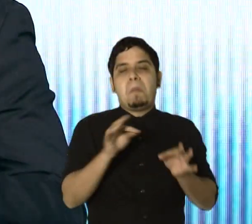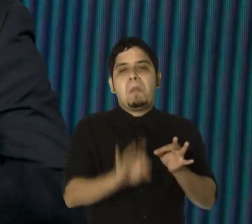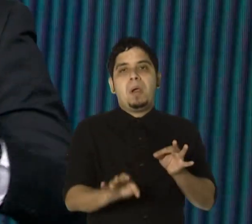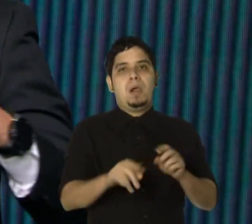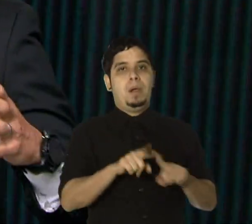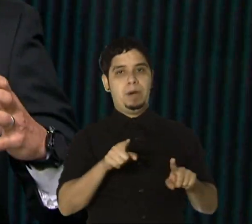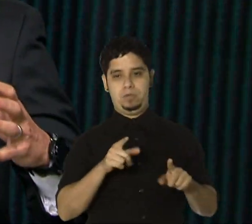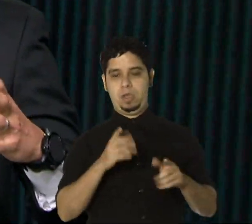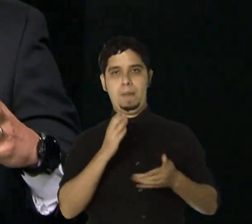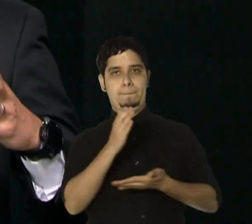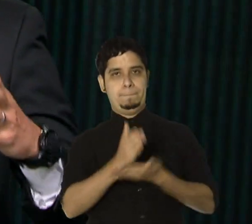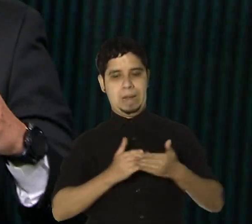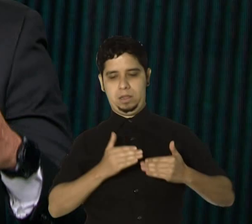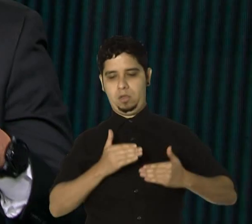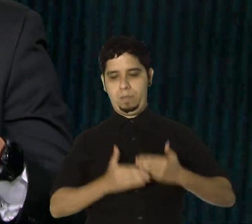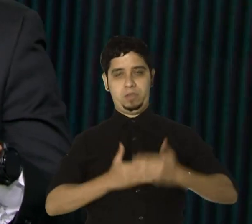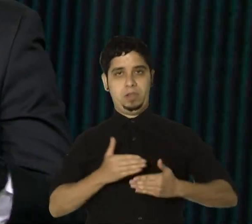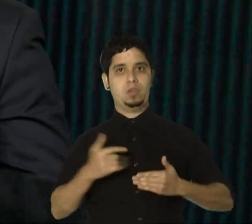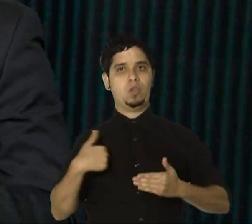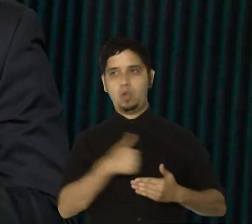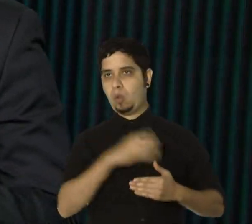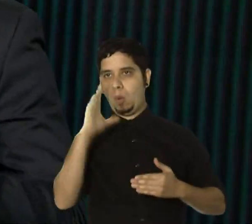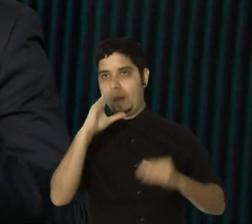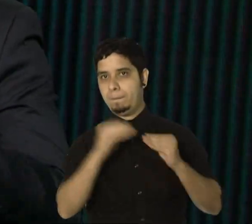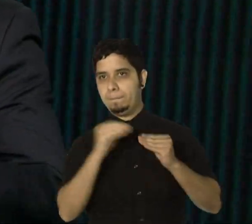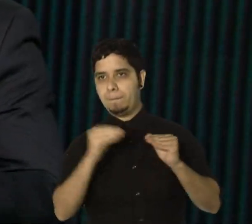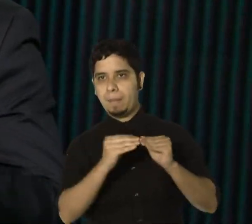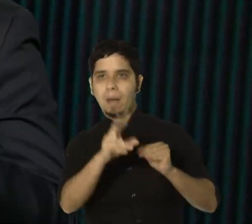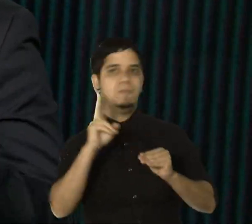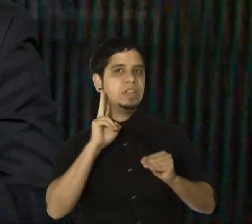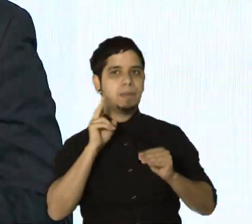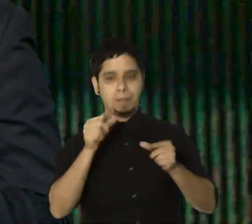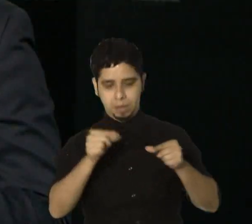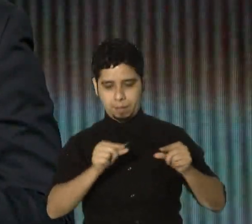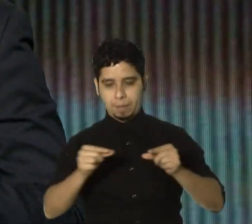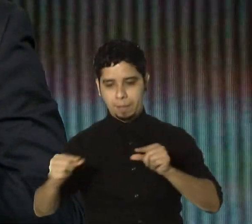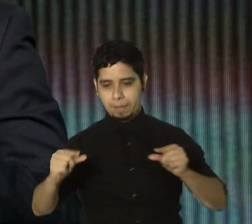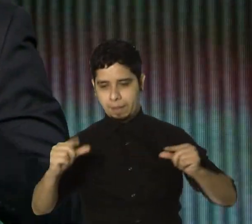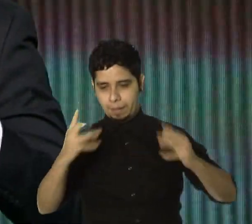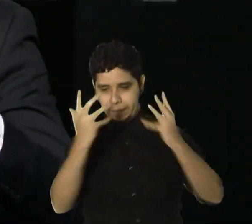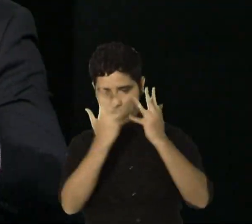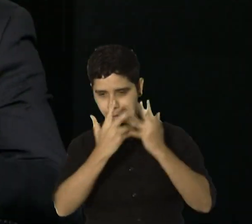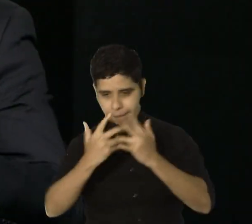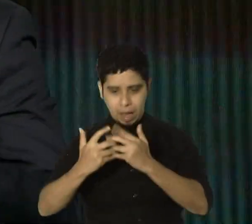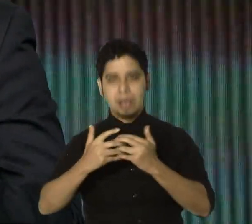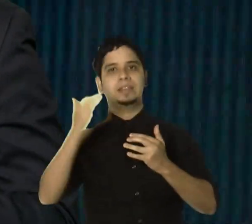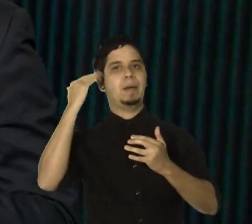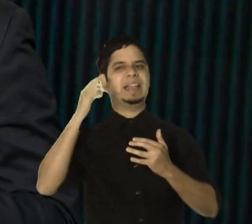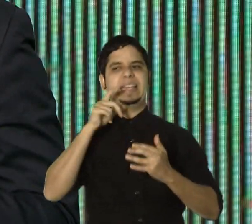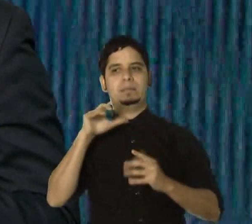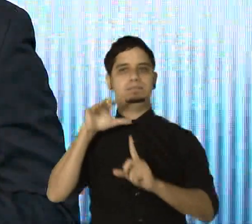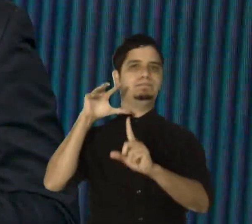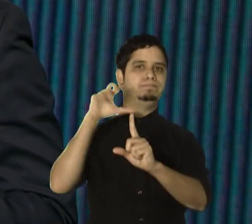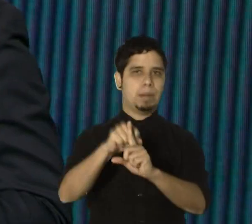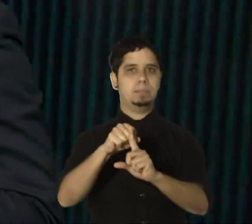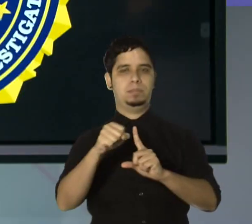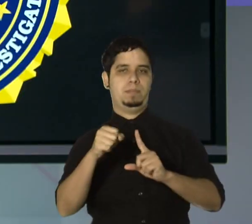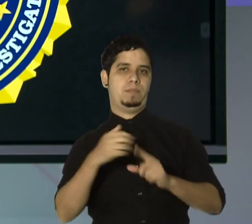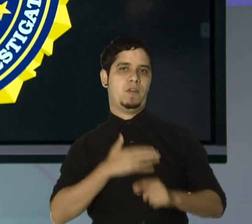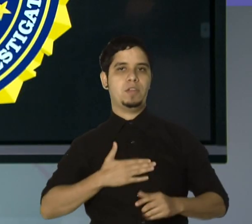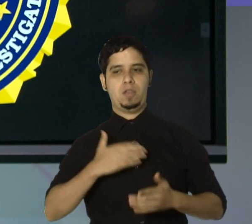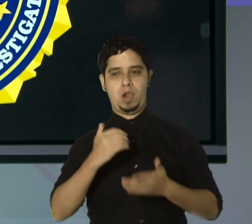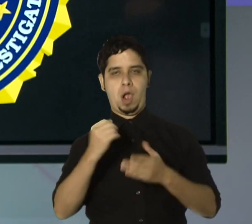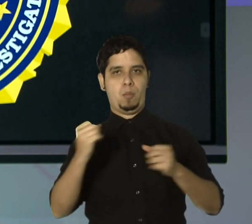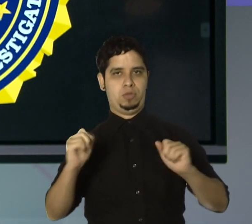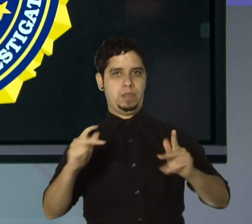una pieza, un rompecabezas mucho más grande que nosotros estamos buscando resolver. Solo les soltamos a que vengan a hacer una de nosotros y nos den una oportunidad de ayudarlos para atrás. Ok,